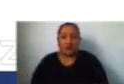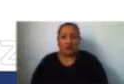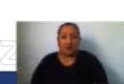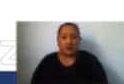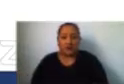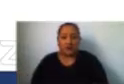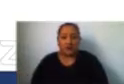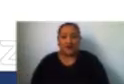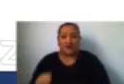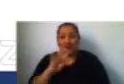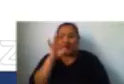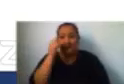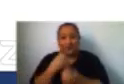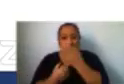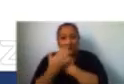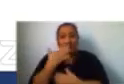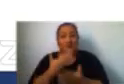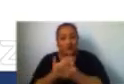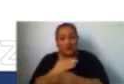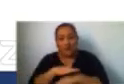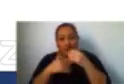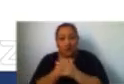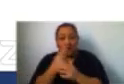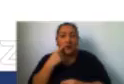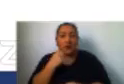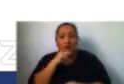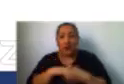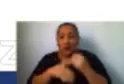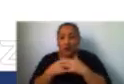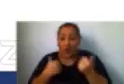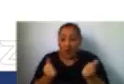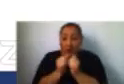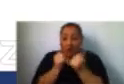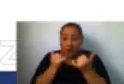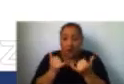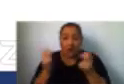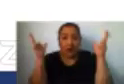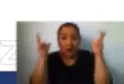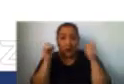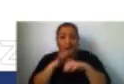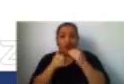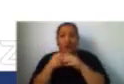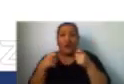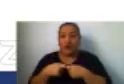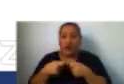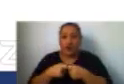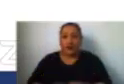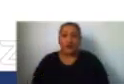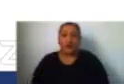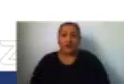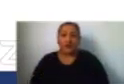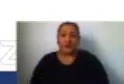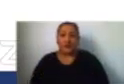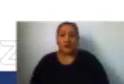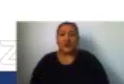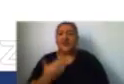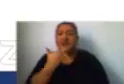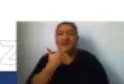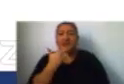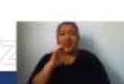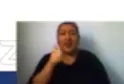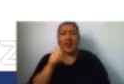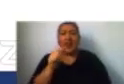Muy buenos días, muchísimas gracias, doctora, y a todas las personas que nos escuchen y nos siguen a través de las redes sociales. ¿Quién es